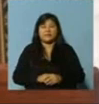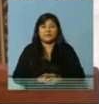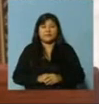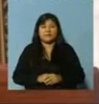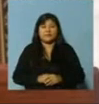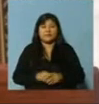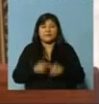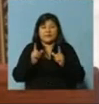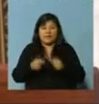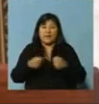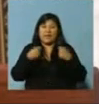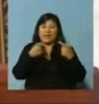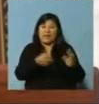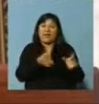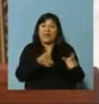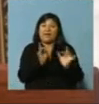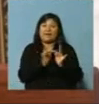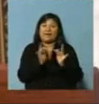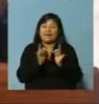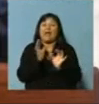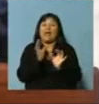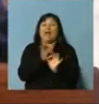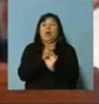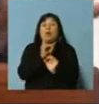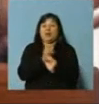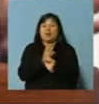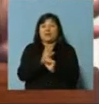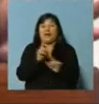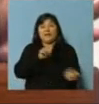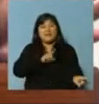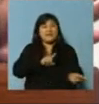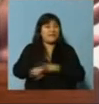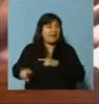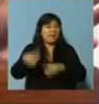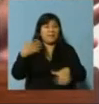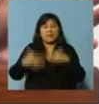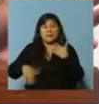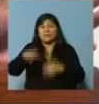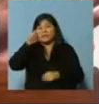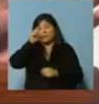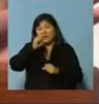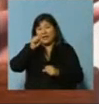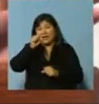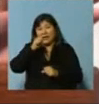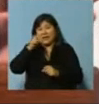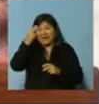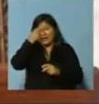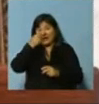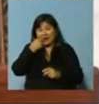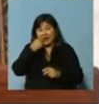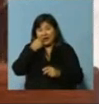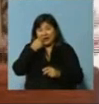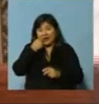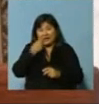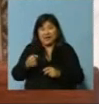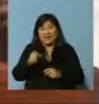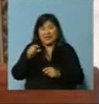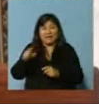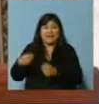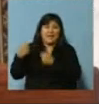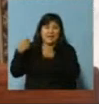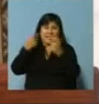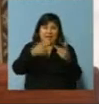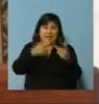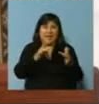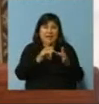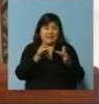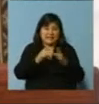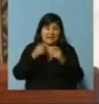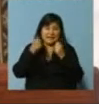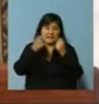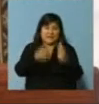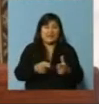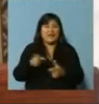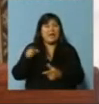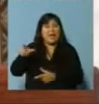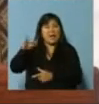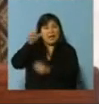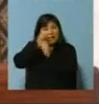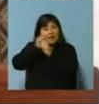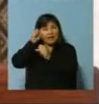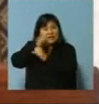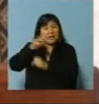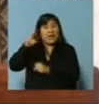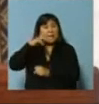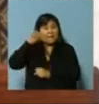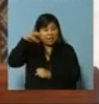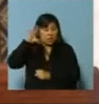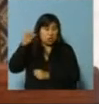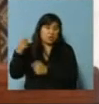el internet para la escuelita secundaria, que fue rápido, la ingeniera Valeria Mendoza, al toque lo solucionó el problema, ¿eh?